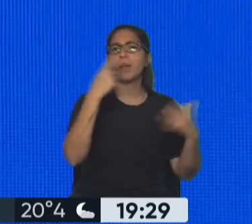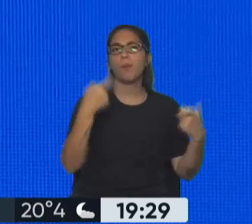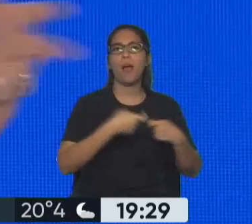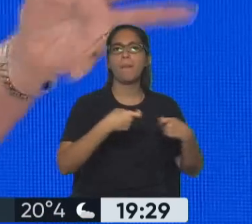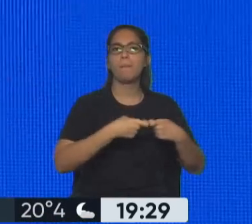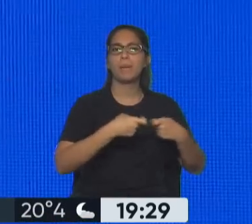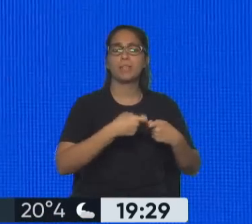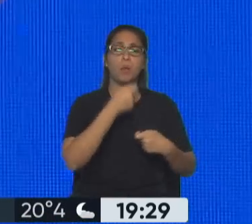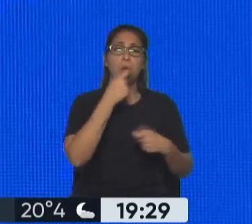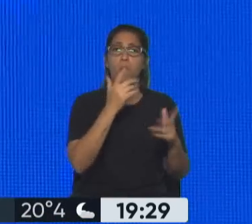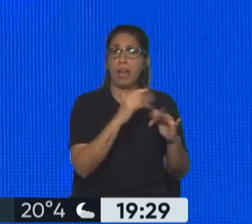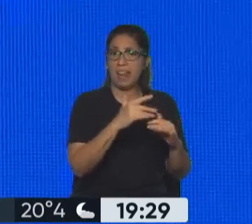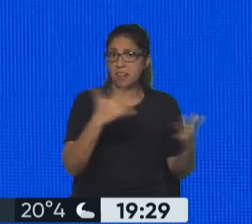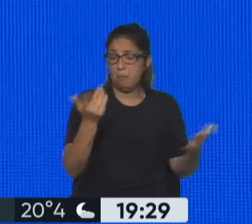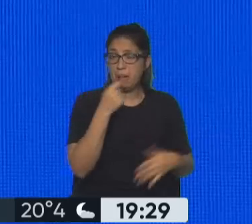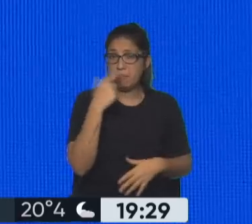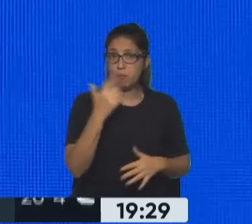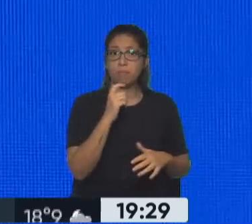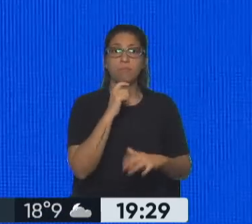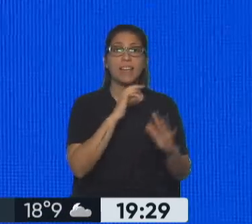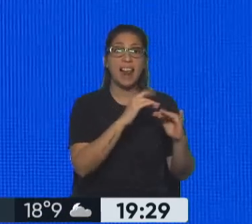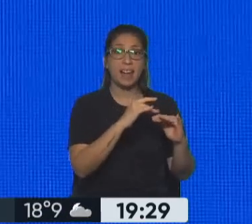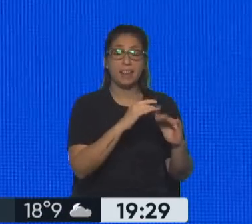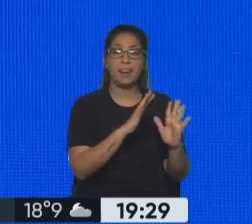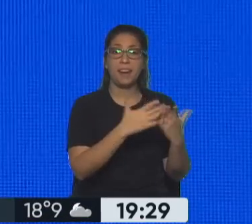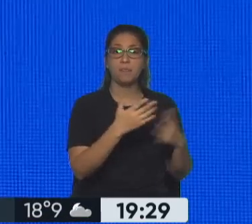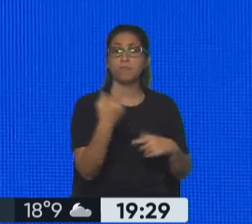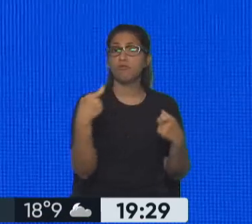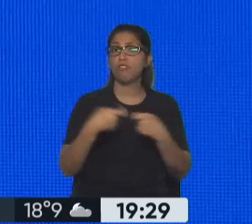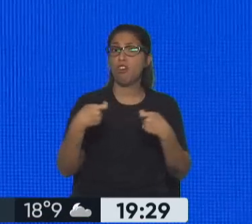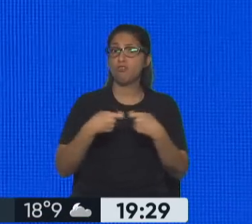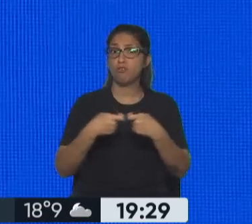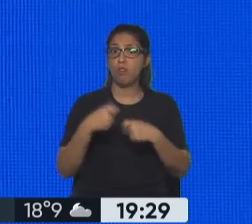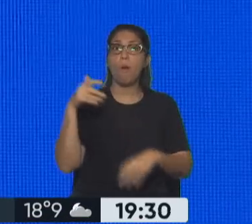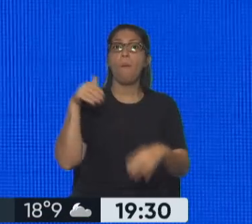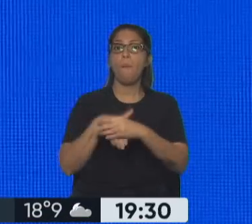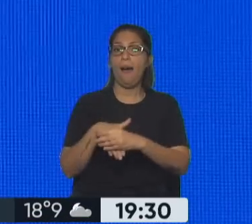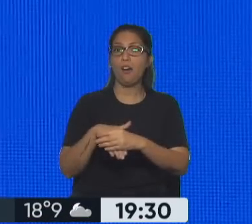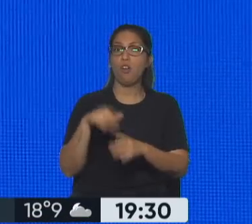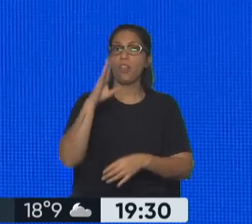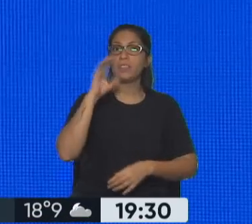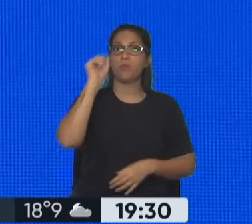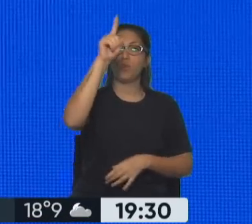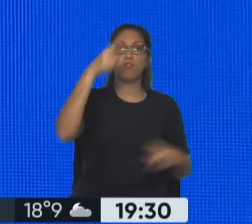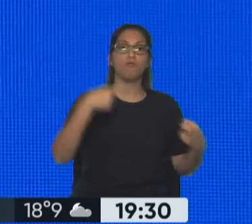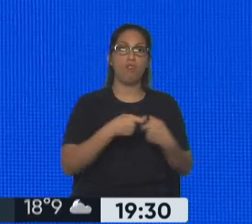empresa Clarín, por ejemplo, vamos a un ejemplo, tenía un socio que era un banco